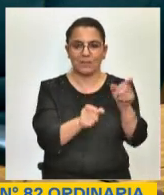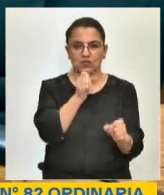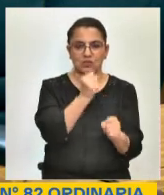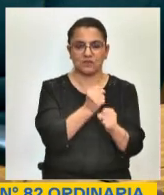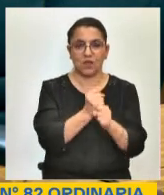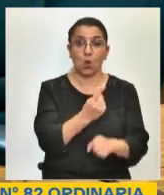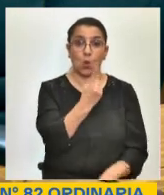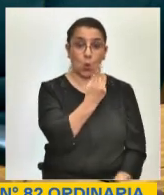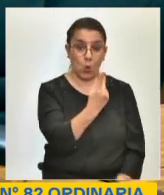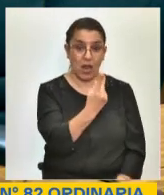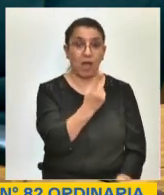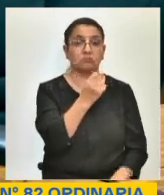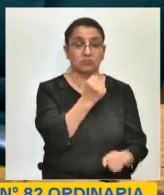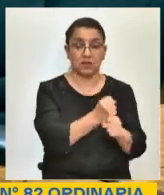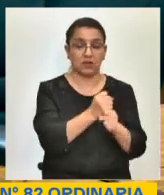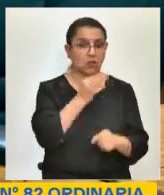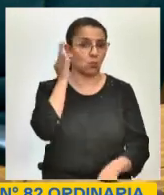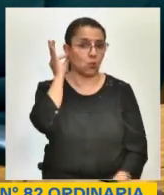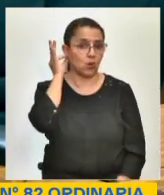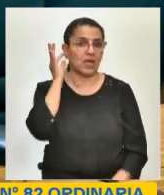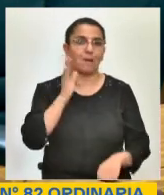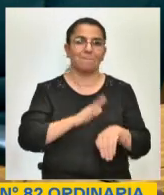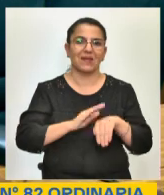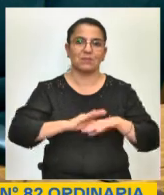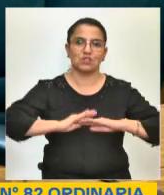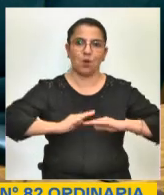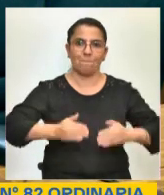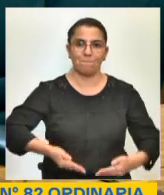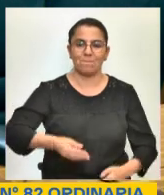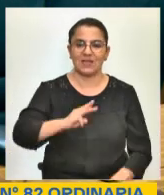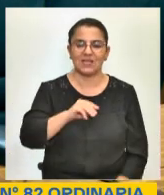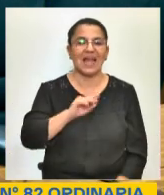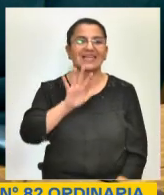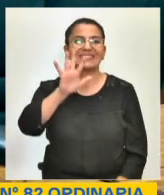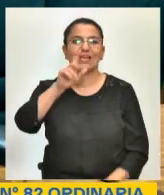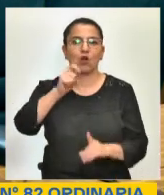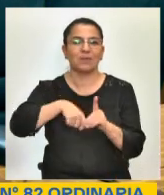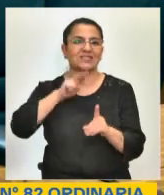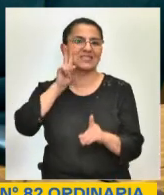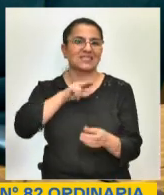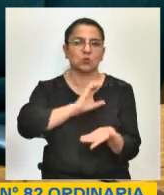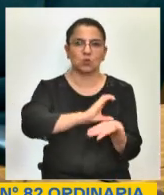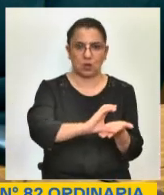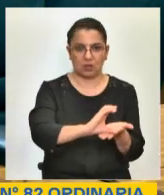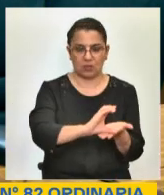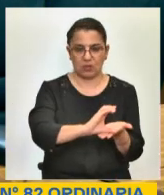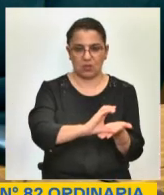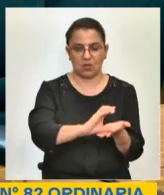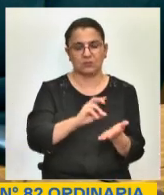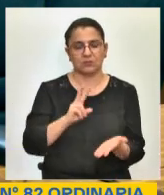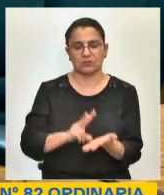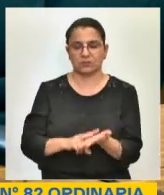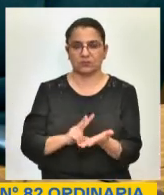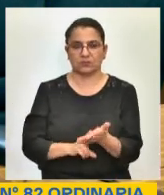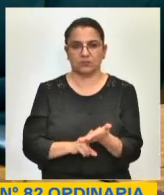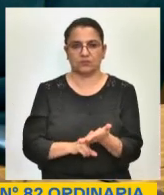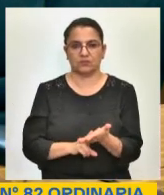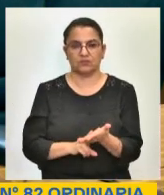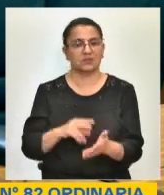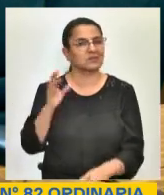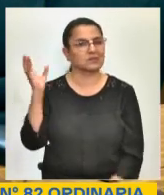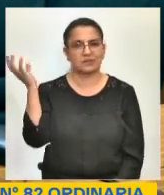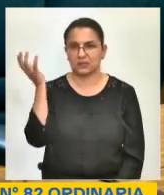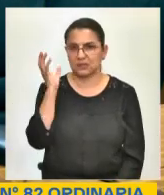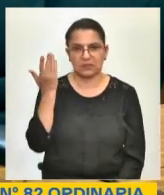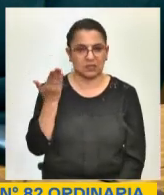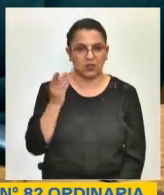fuero maternal 5 meses sin sin pagarle sus remuneraciones de verdad no entiendo